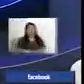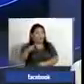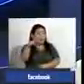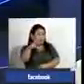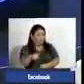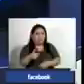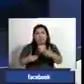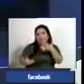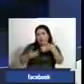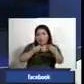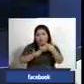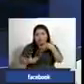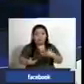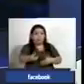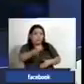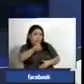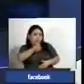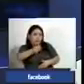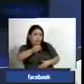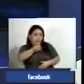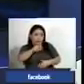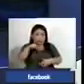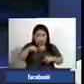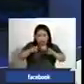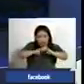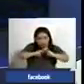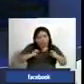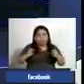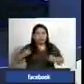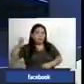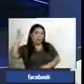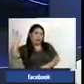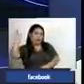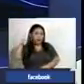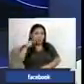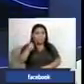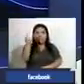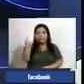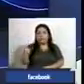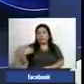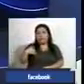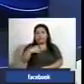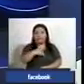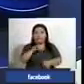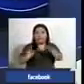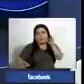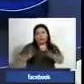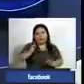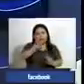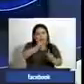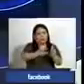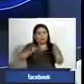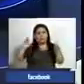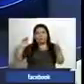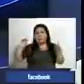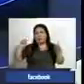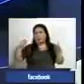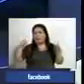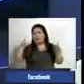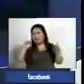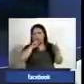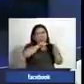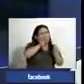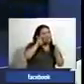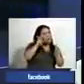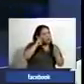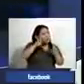Vamos con el detalle de las noticias. En conferencia de prensa, el ministro de Justicia y Seguridad, Rogelio Rivas, anunció que están investigando